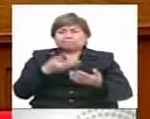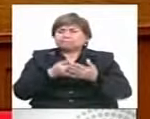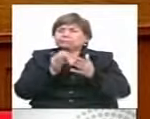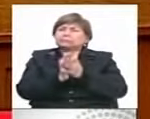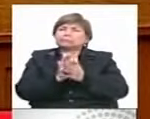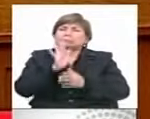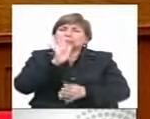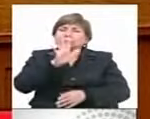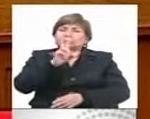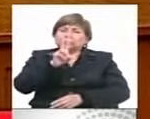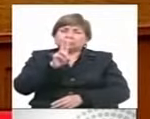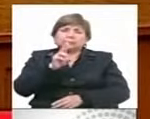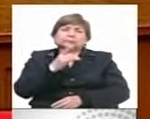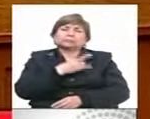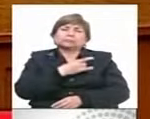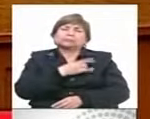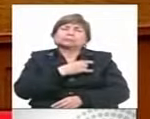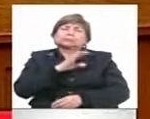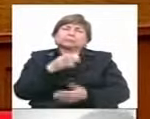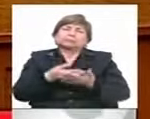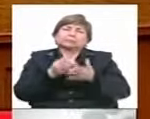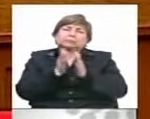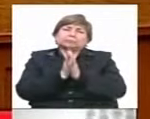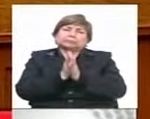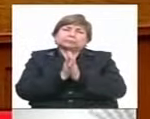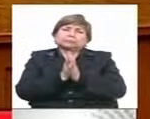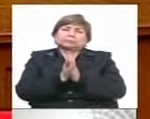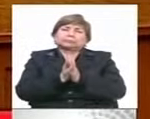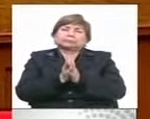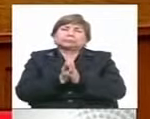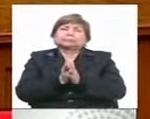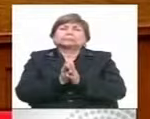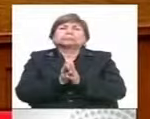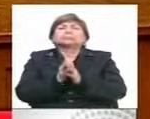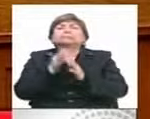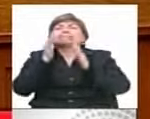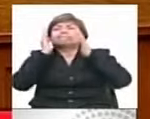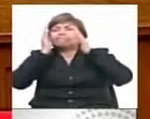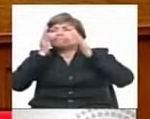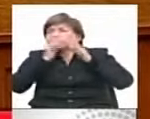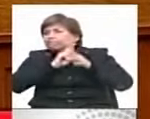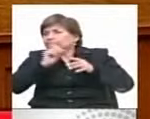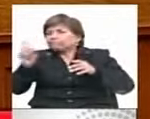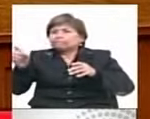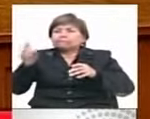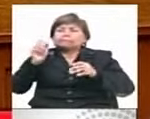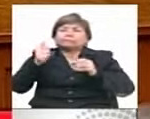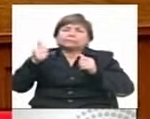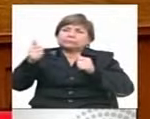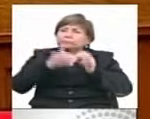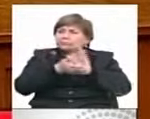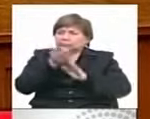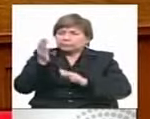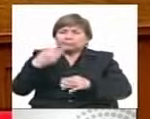52 universidades y universidades del Perú piden la presenciabilidad de nuestros alumnos.